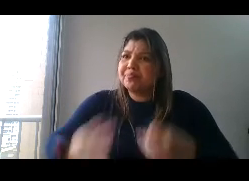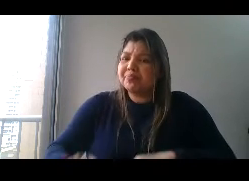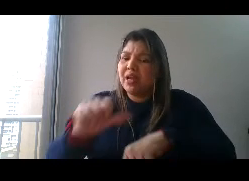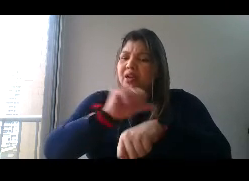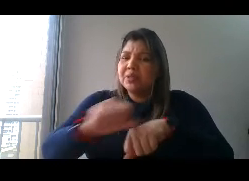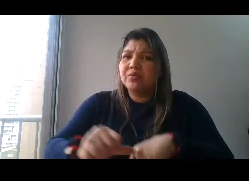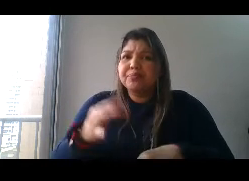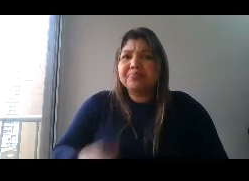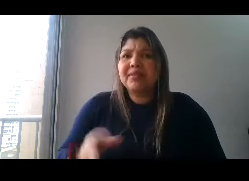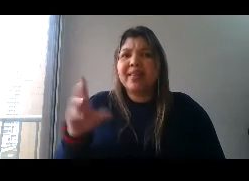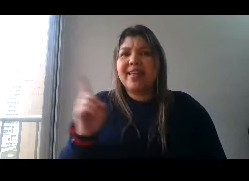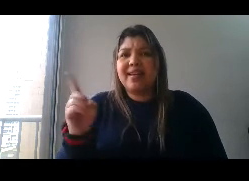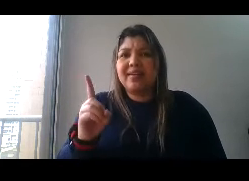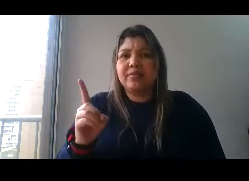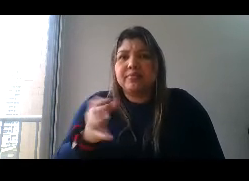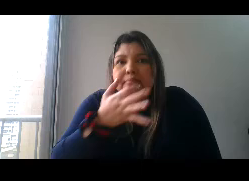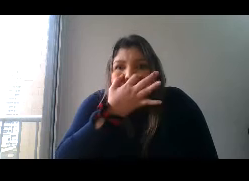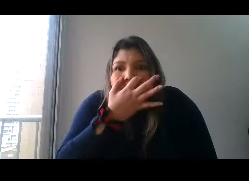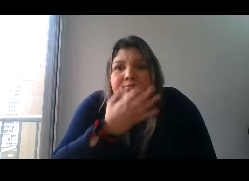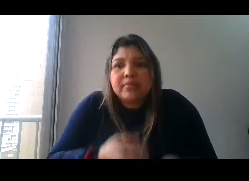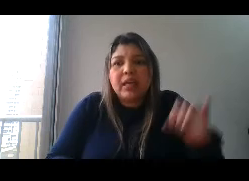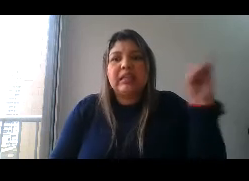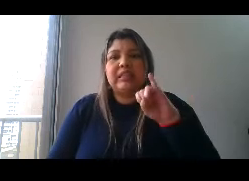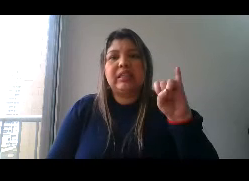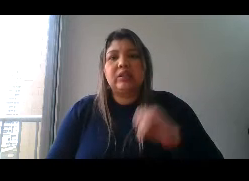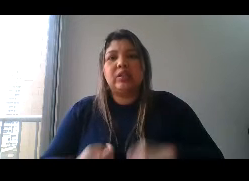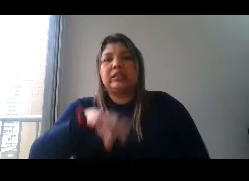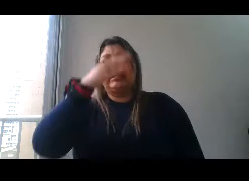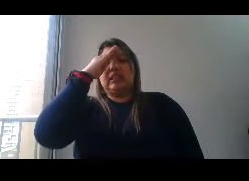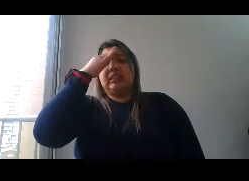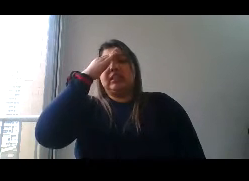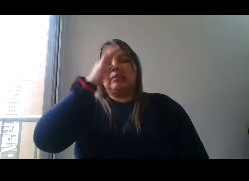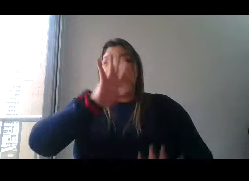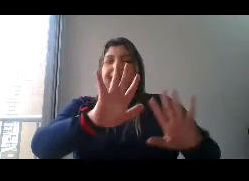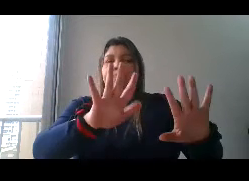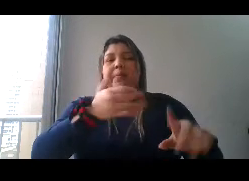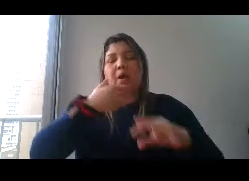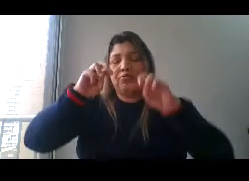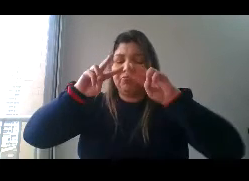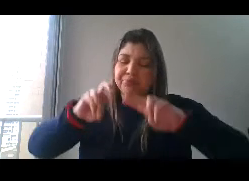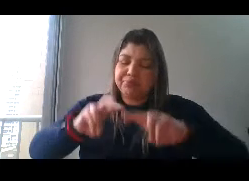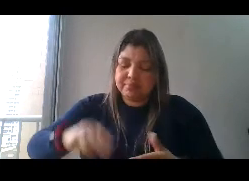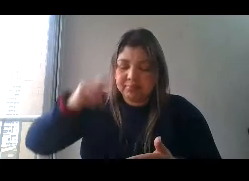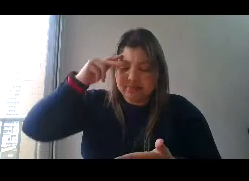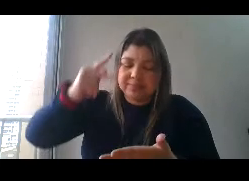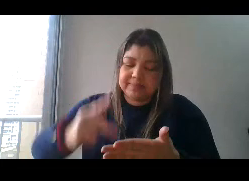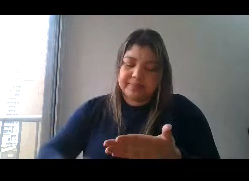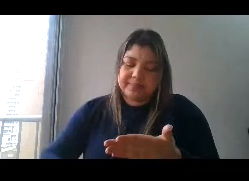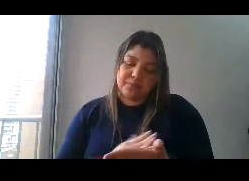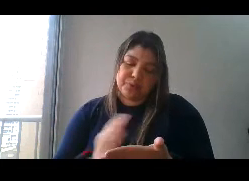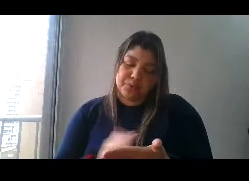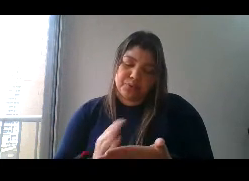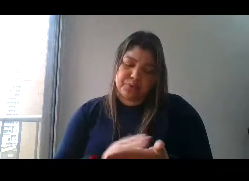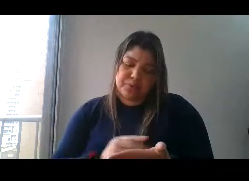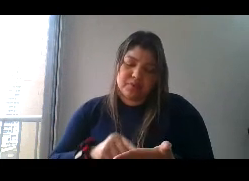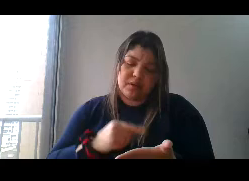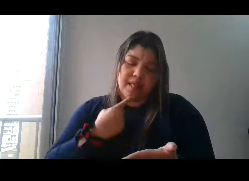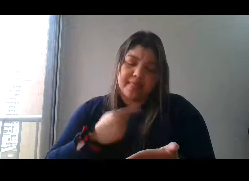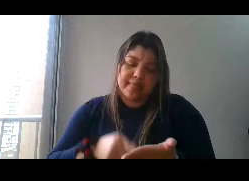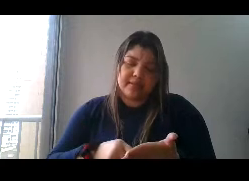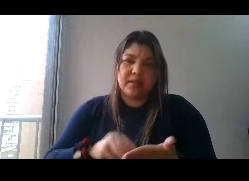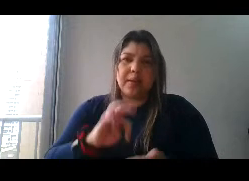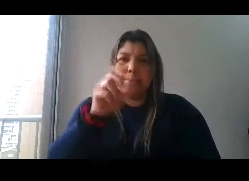izquierdo. Ya te entra la duda y tú debes investigar inmediatamente por qué aparece un dato en la historia y por qué el